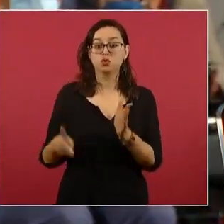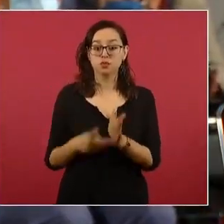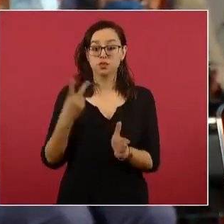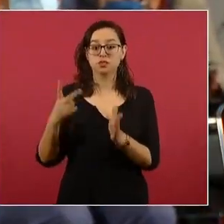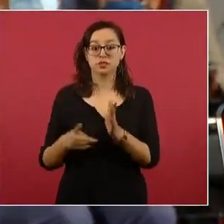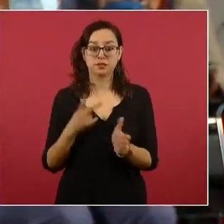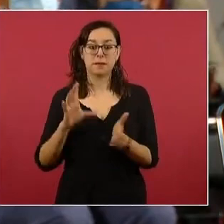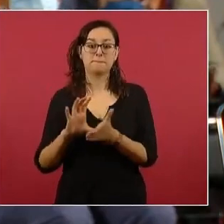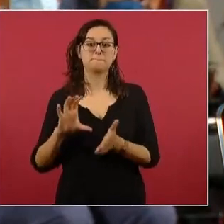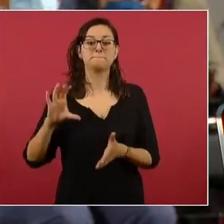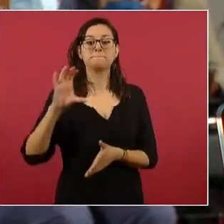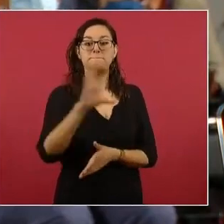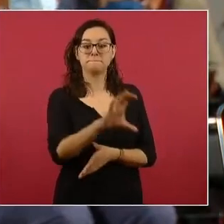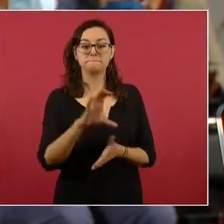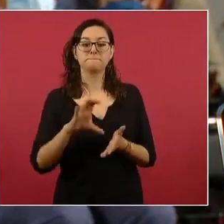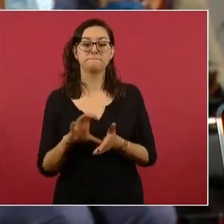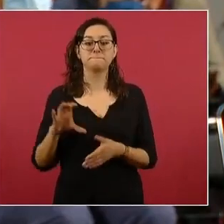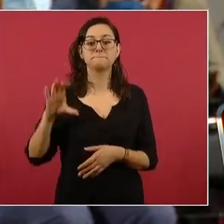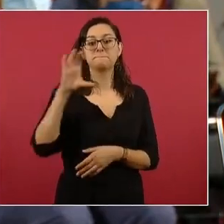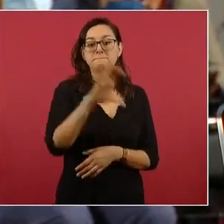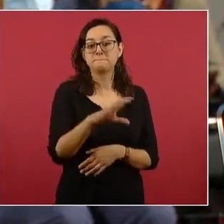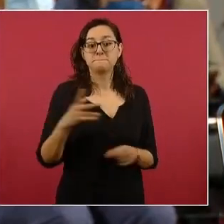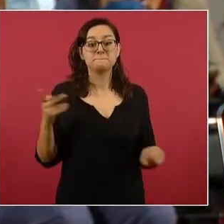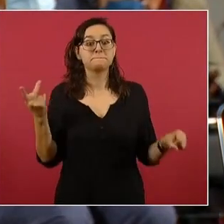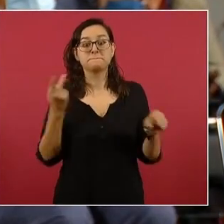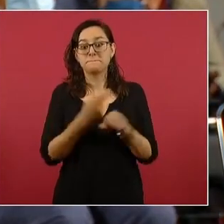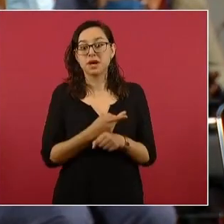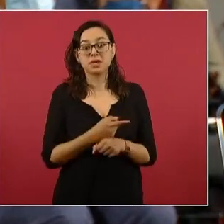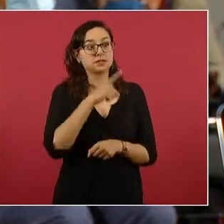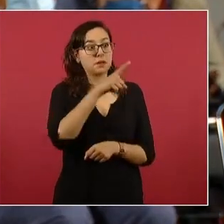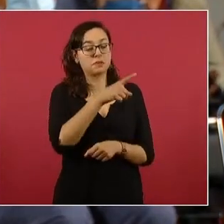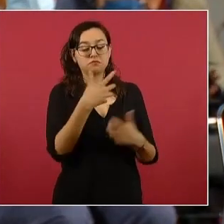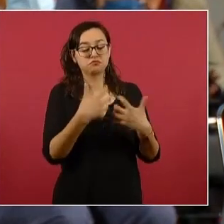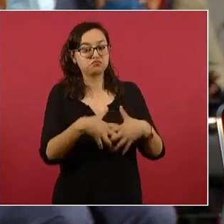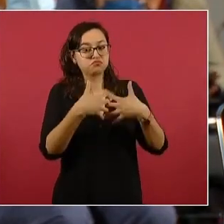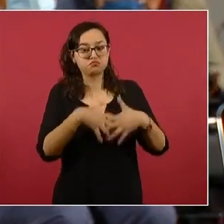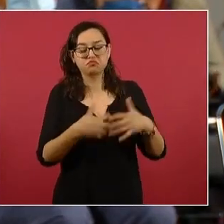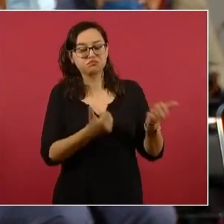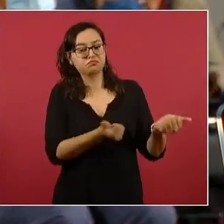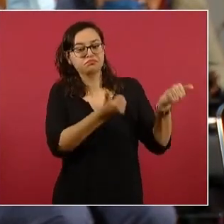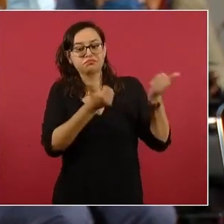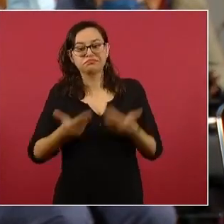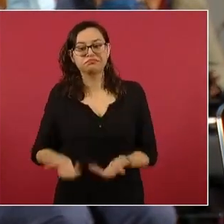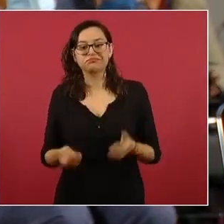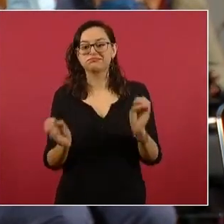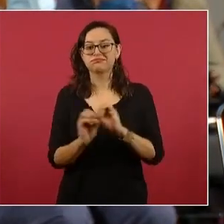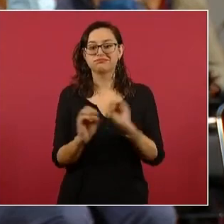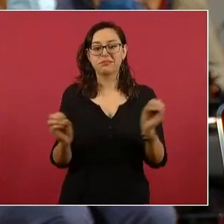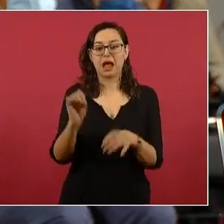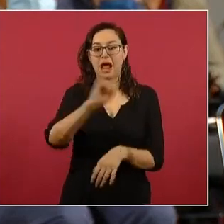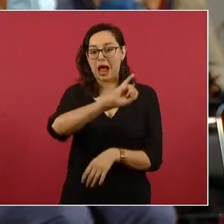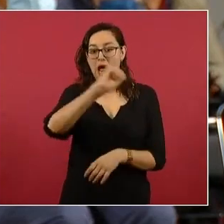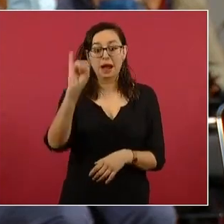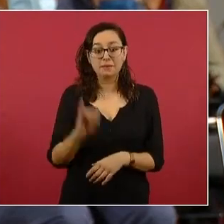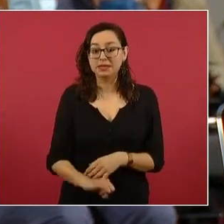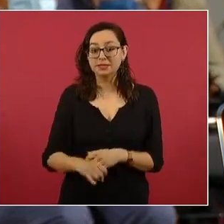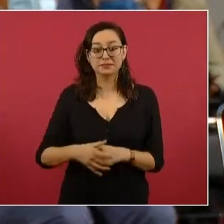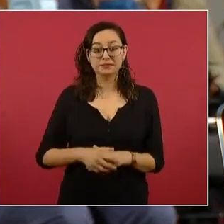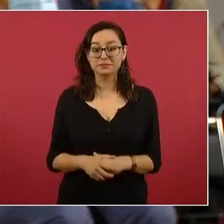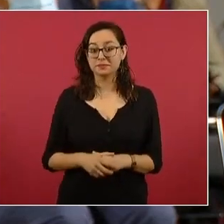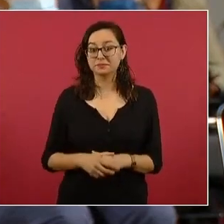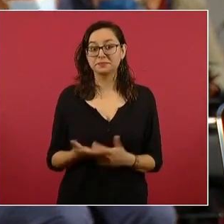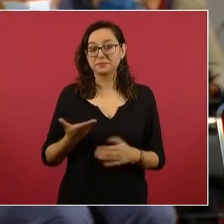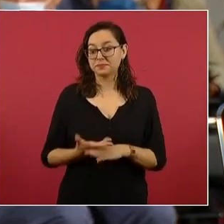contrató y el tema ya está en tribunales de Estados Unidos debatiéndose porque nunca recibió el equipo, ni la primera